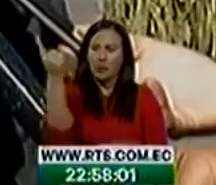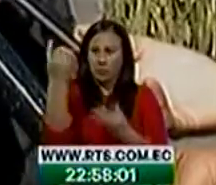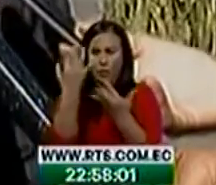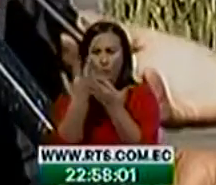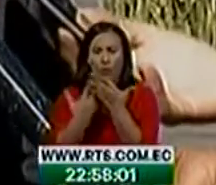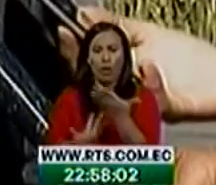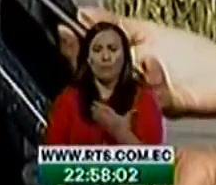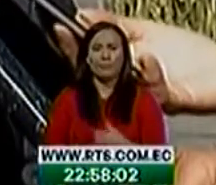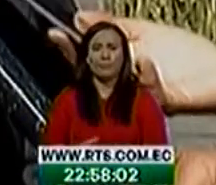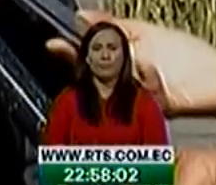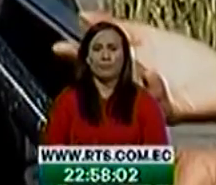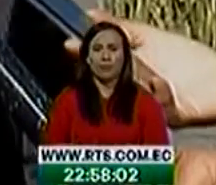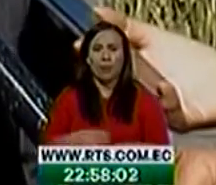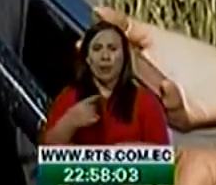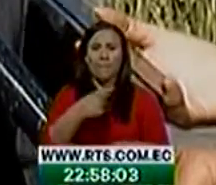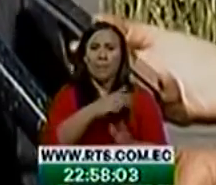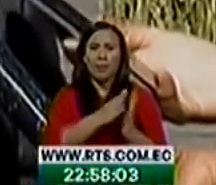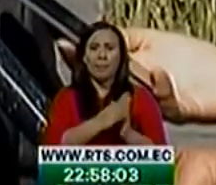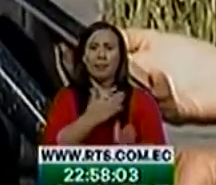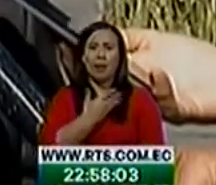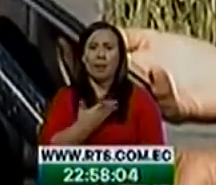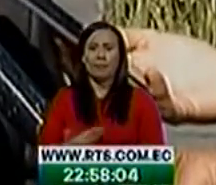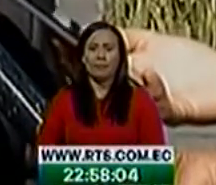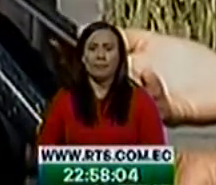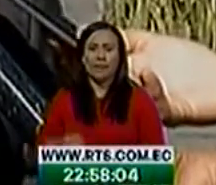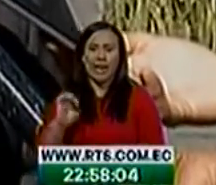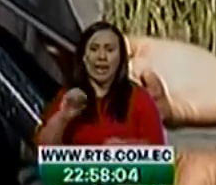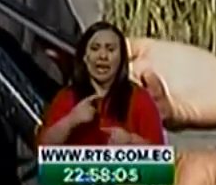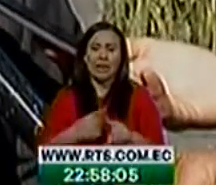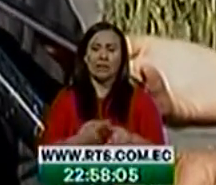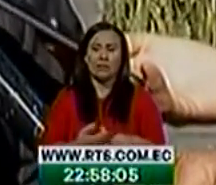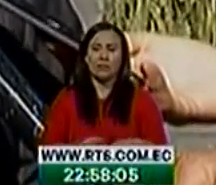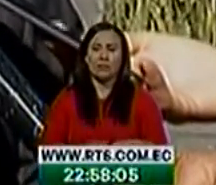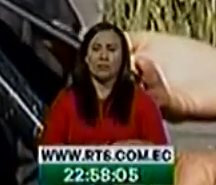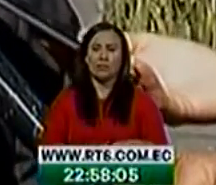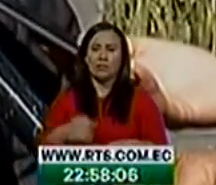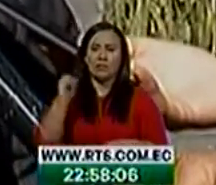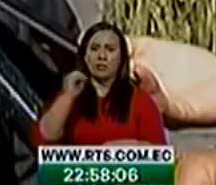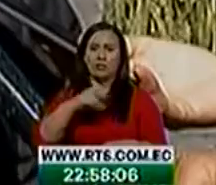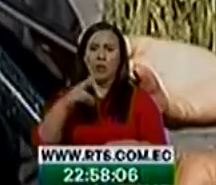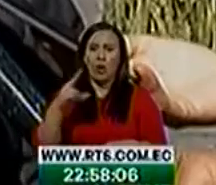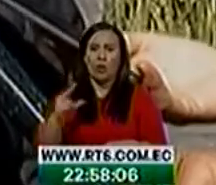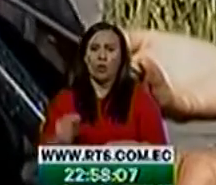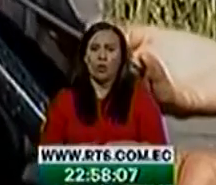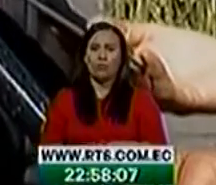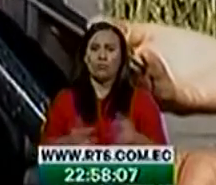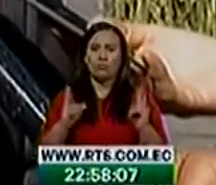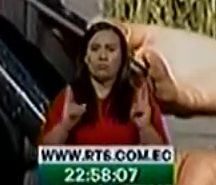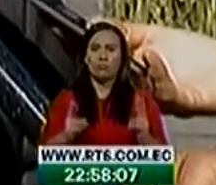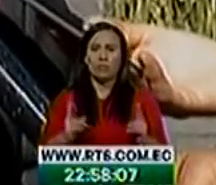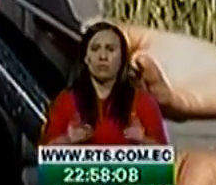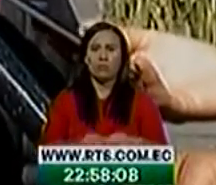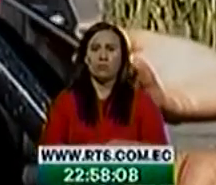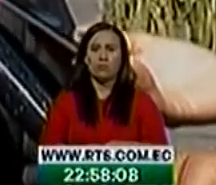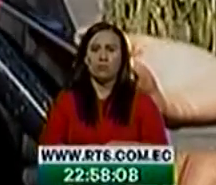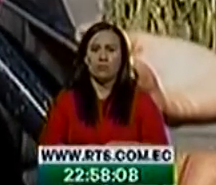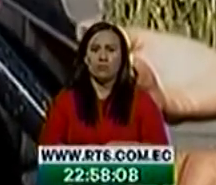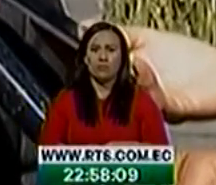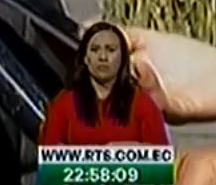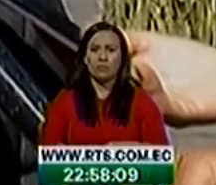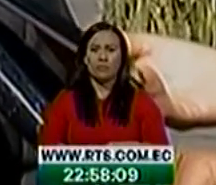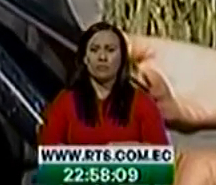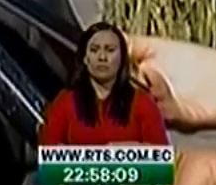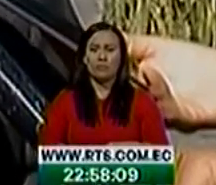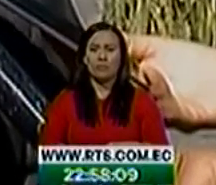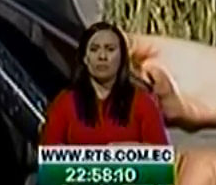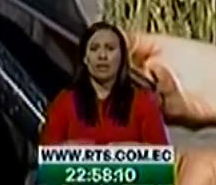presidencia y al presidente de la República, porque si no, no había razón que esté en esa sesión. Lo mismo inteligencia.